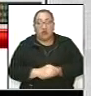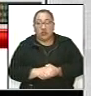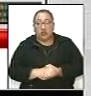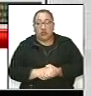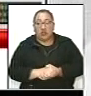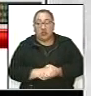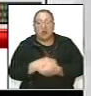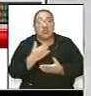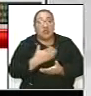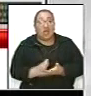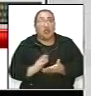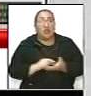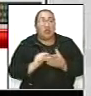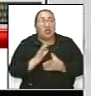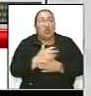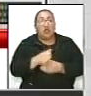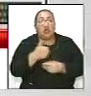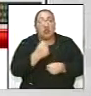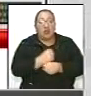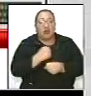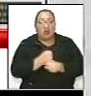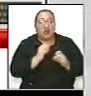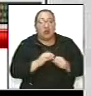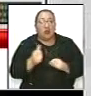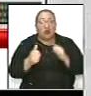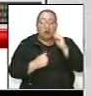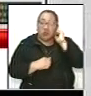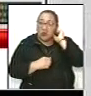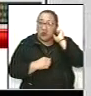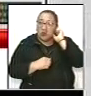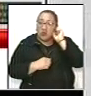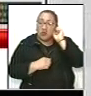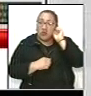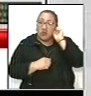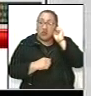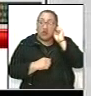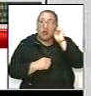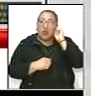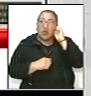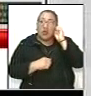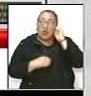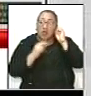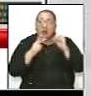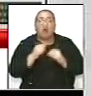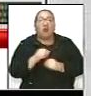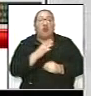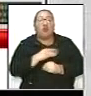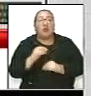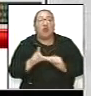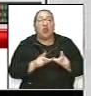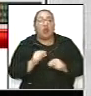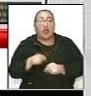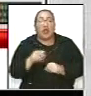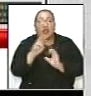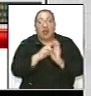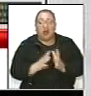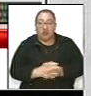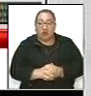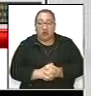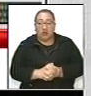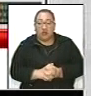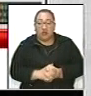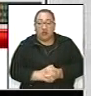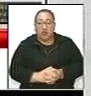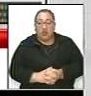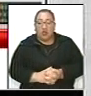el saldo entre otras actividades de otros sectores que tienen que ver con gobiernos locales y regionales.